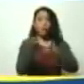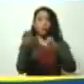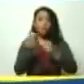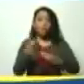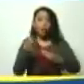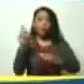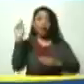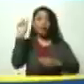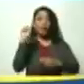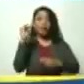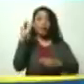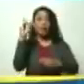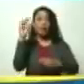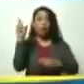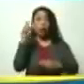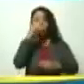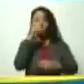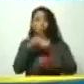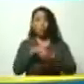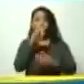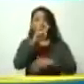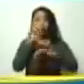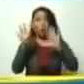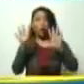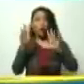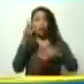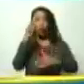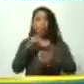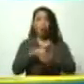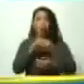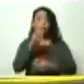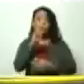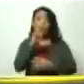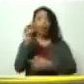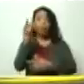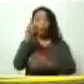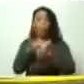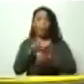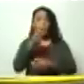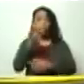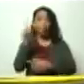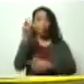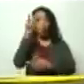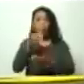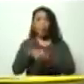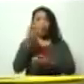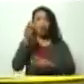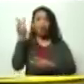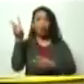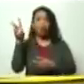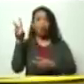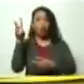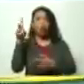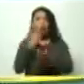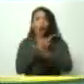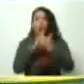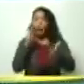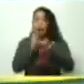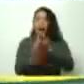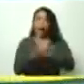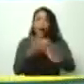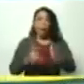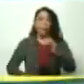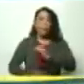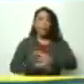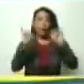en el año 2019 2020 2021 y 2022 sean liberados a